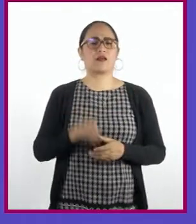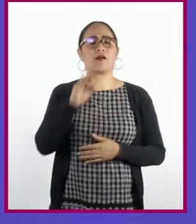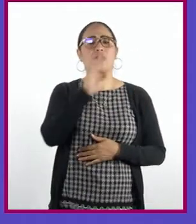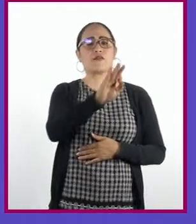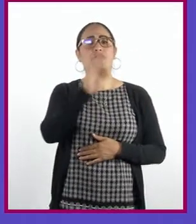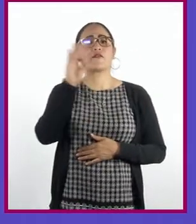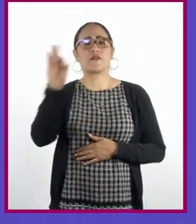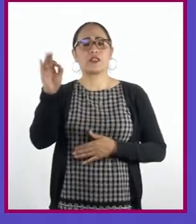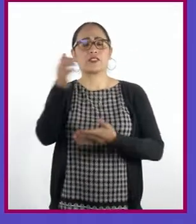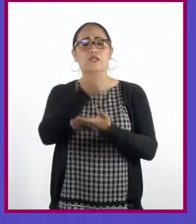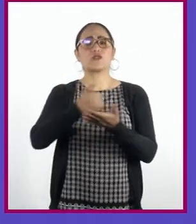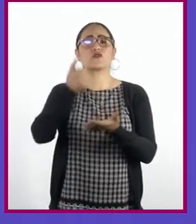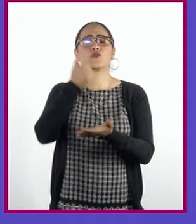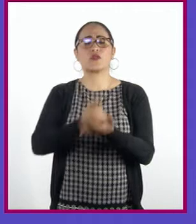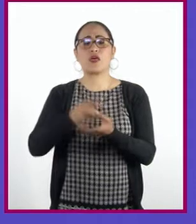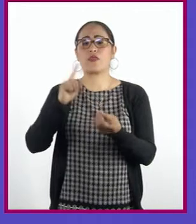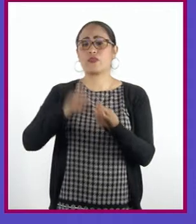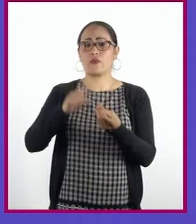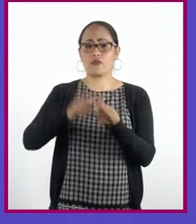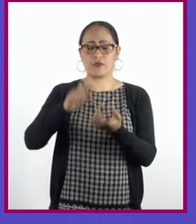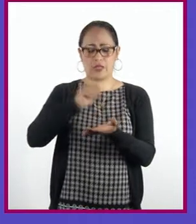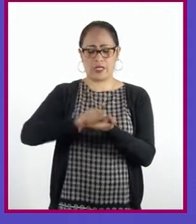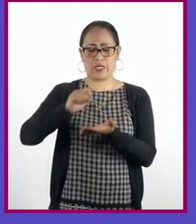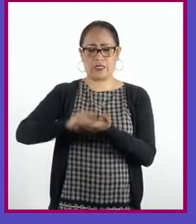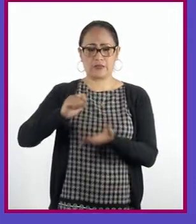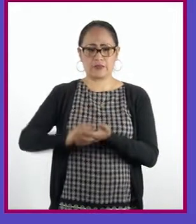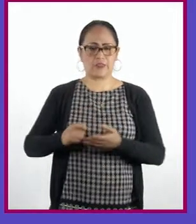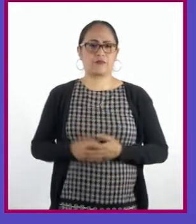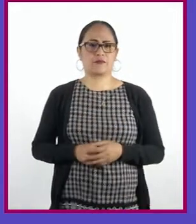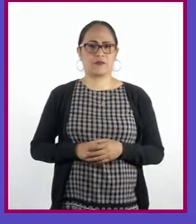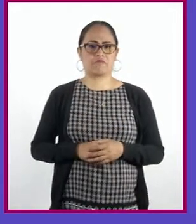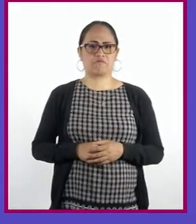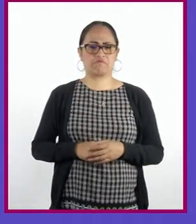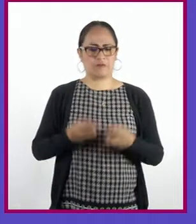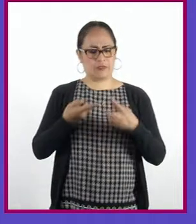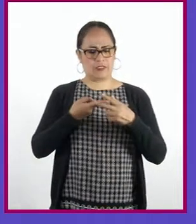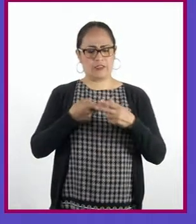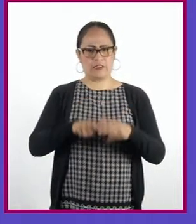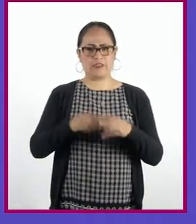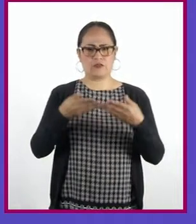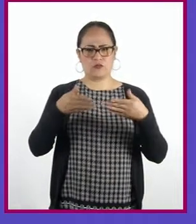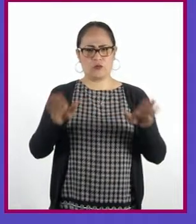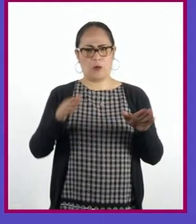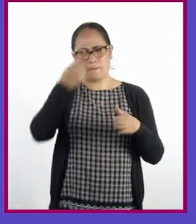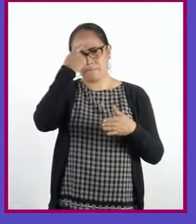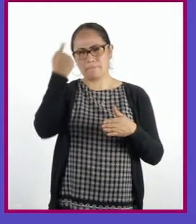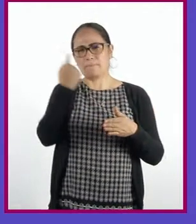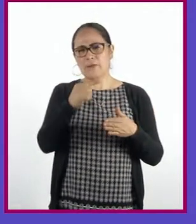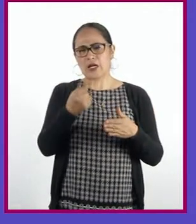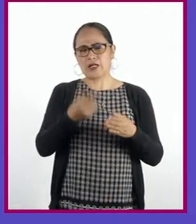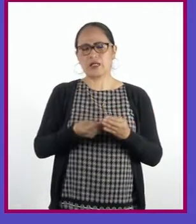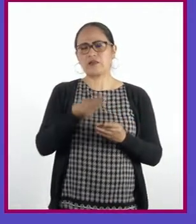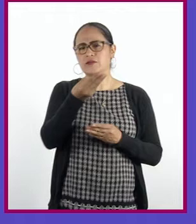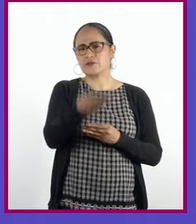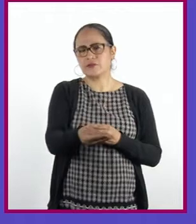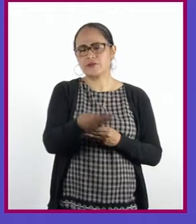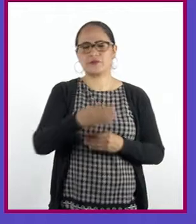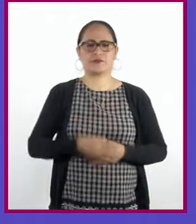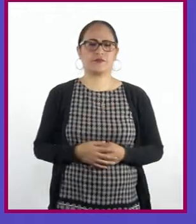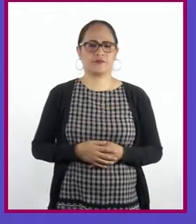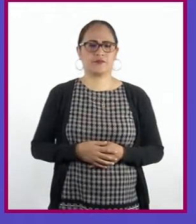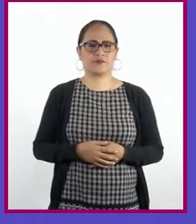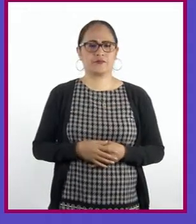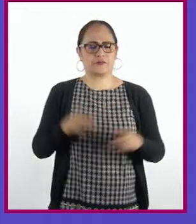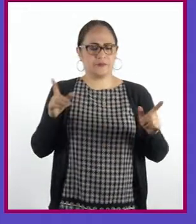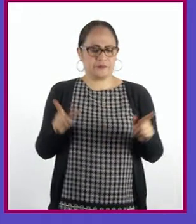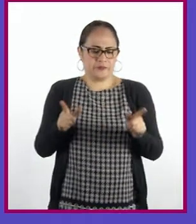y ciudad en la que se escribe. Apertura en la que se sintetiza el propósito del mensaje. Cierre